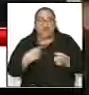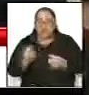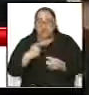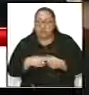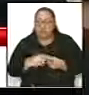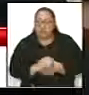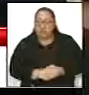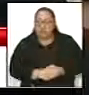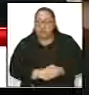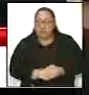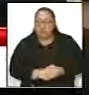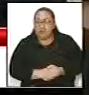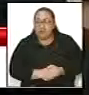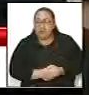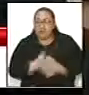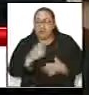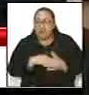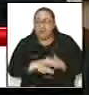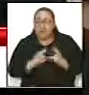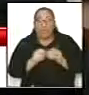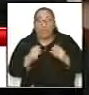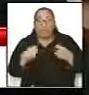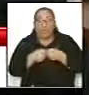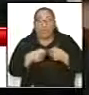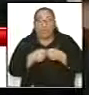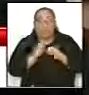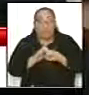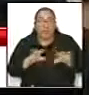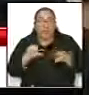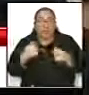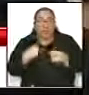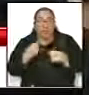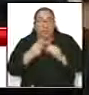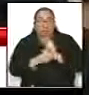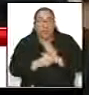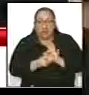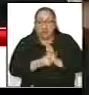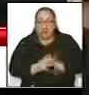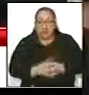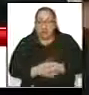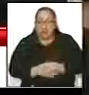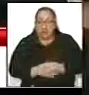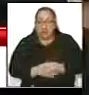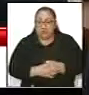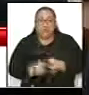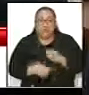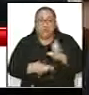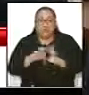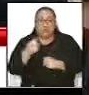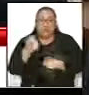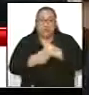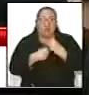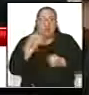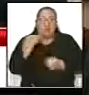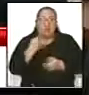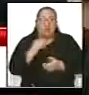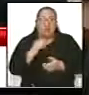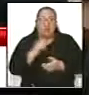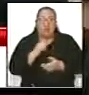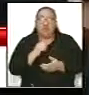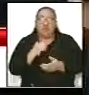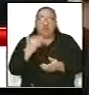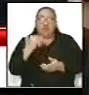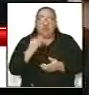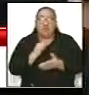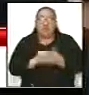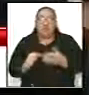pertenezco dentro de lo que es tecnologías digitales, nosotros tenemos una ley que salió el año pasado en el mes de septiembre.